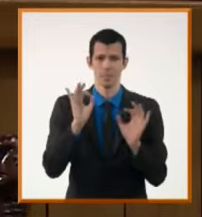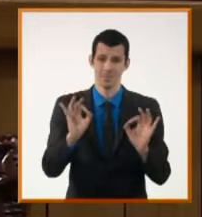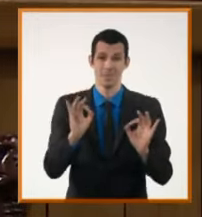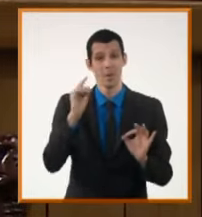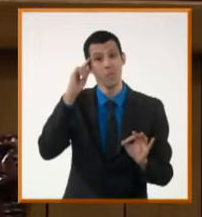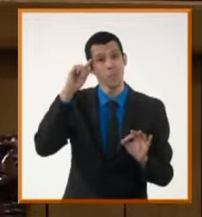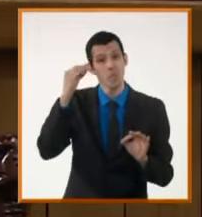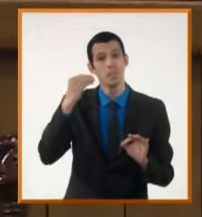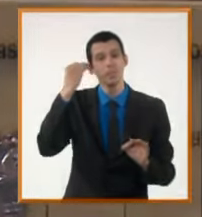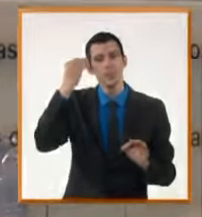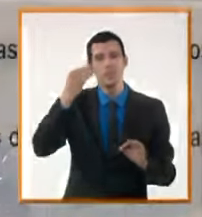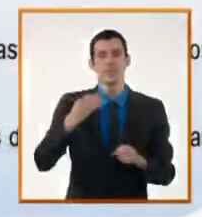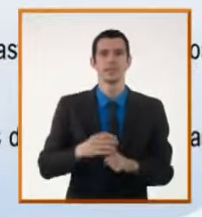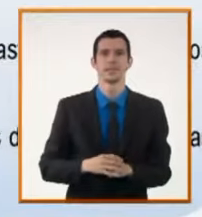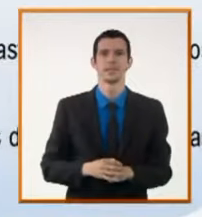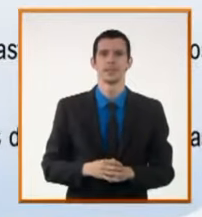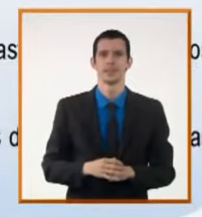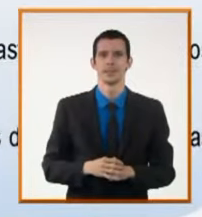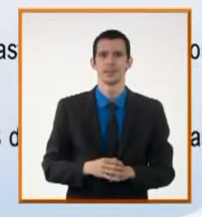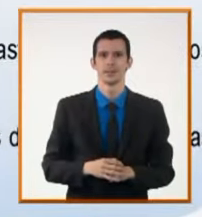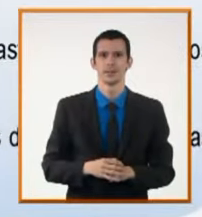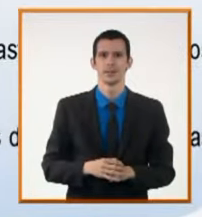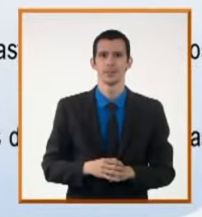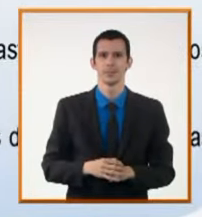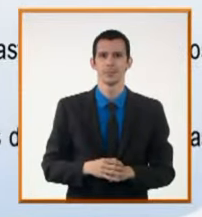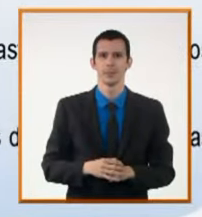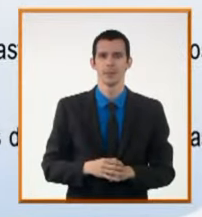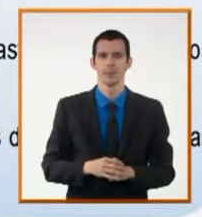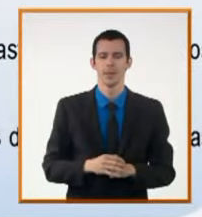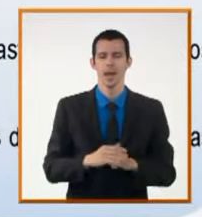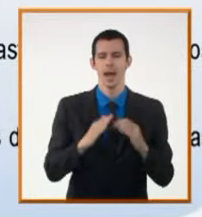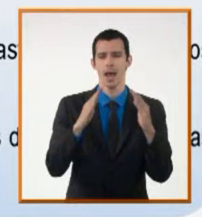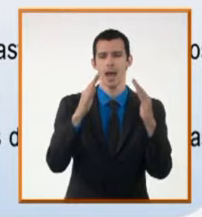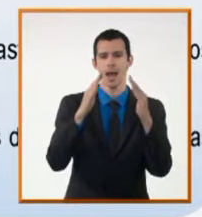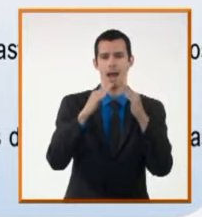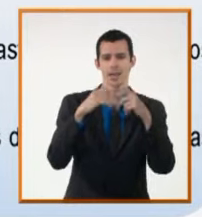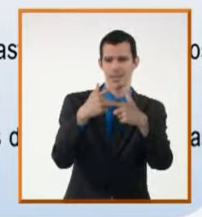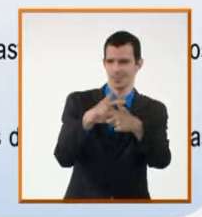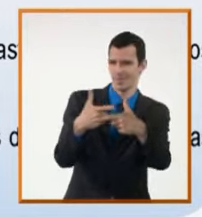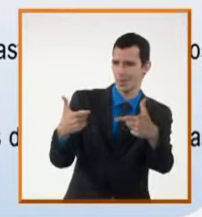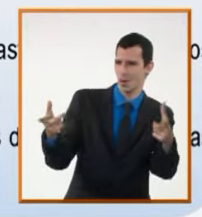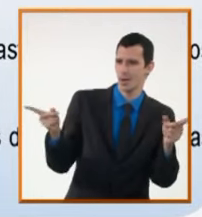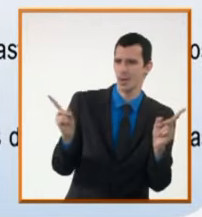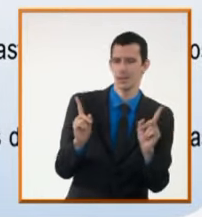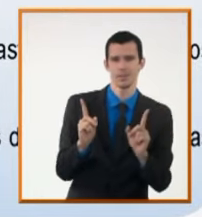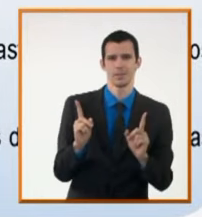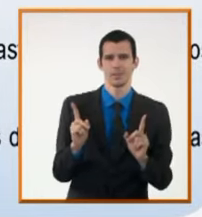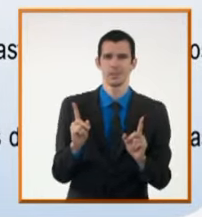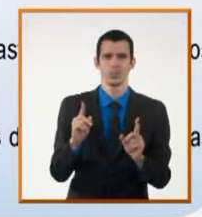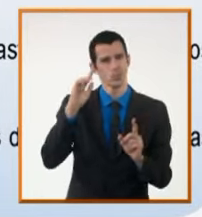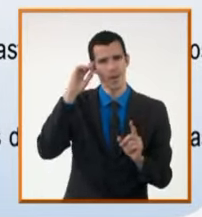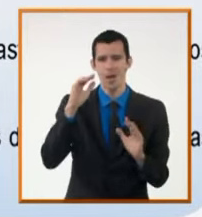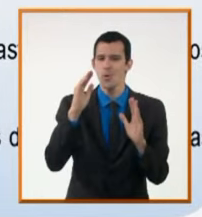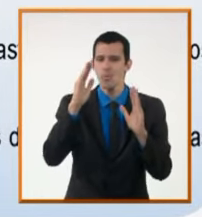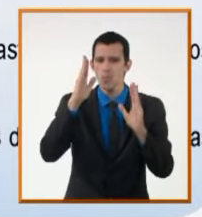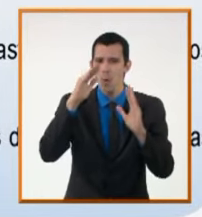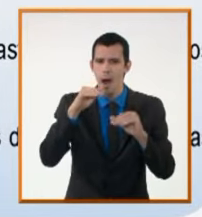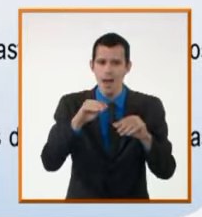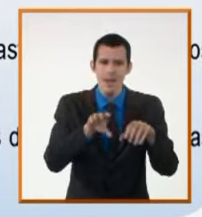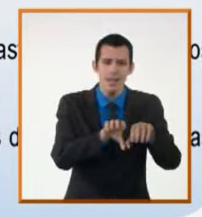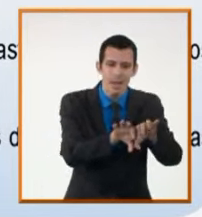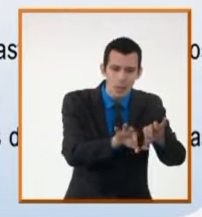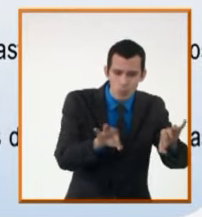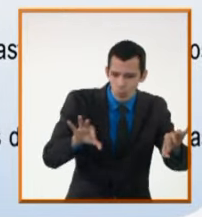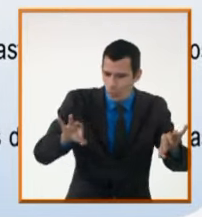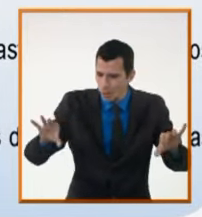que es prácticamente irrisible, no estimula el ahorro y se va a implementar un incremento a